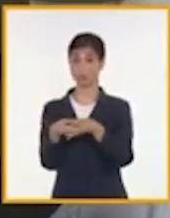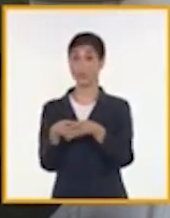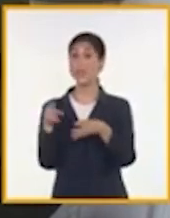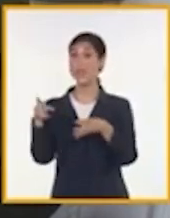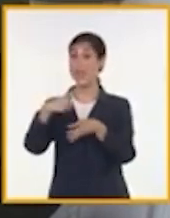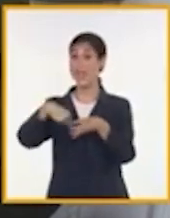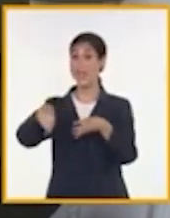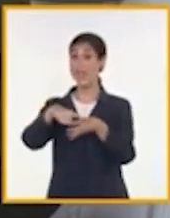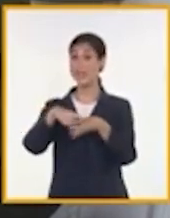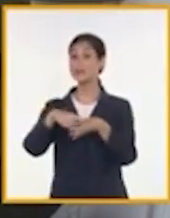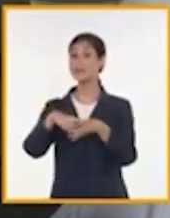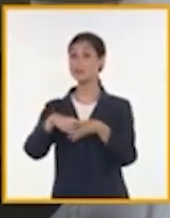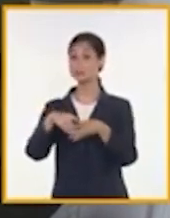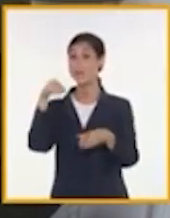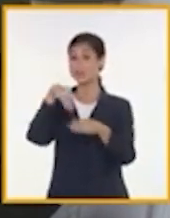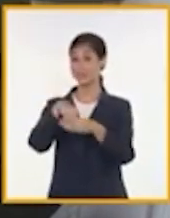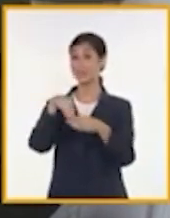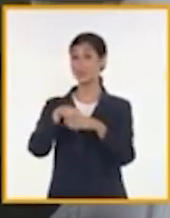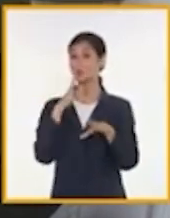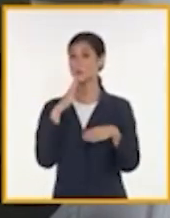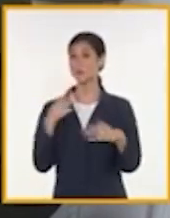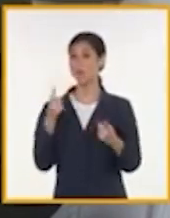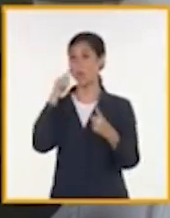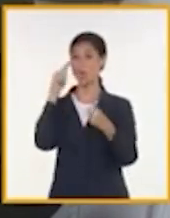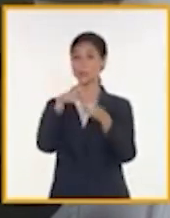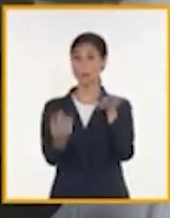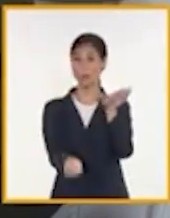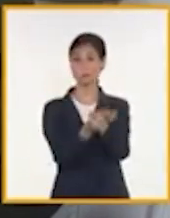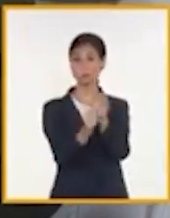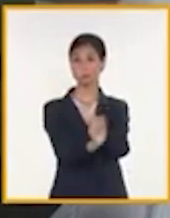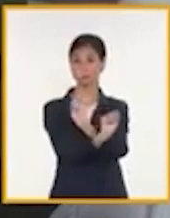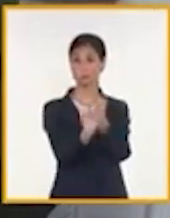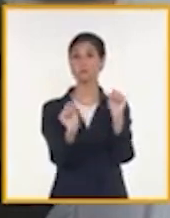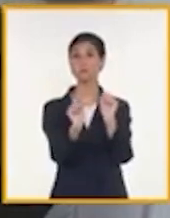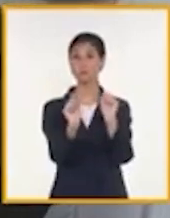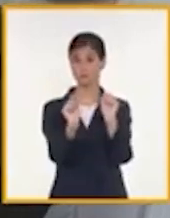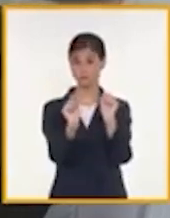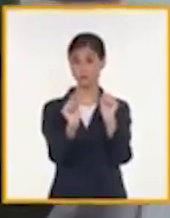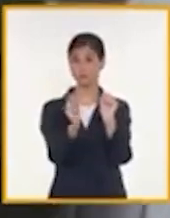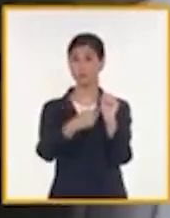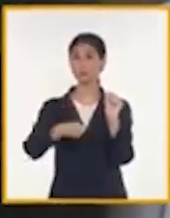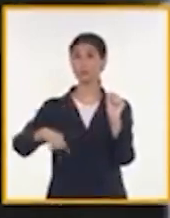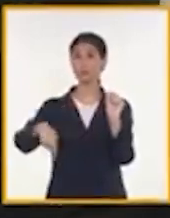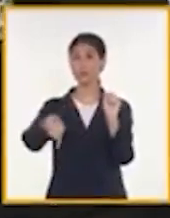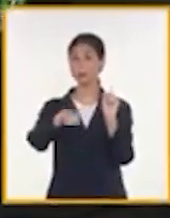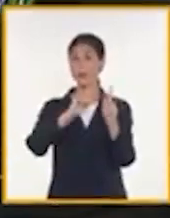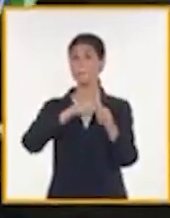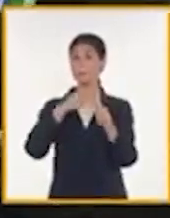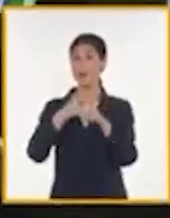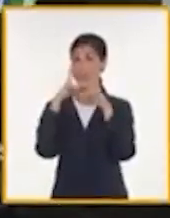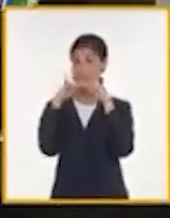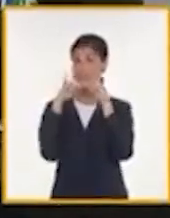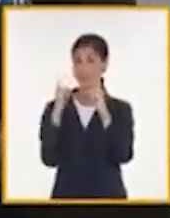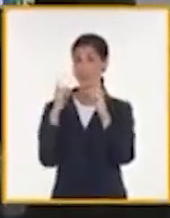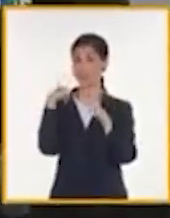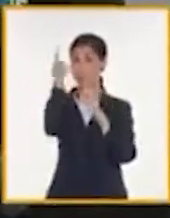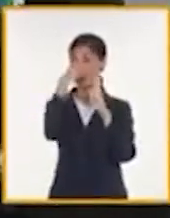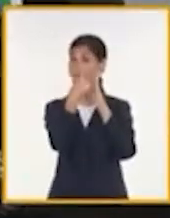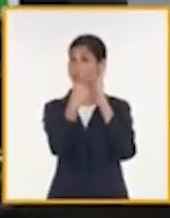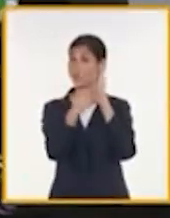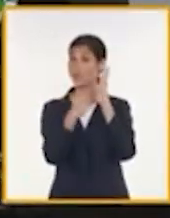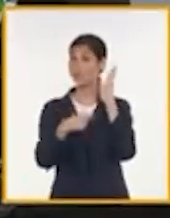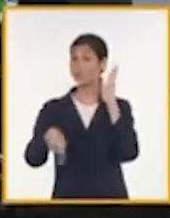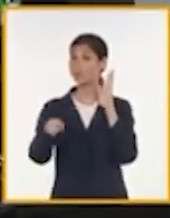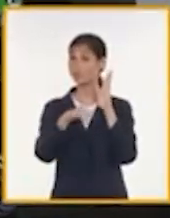entregó a las autoridades norteamericanas información sobre todas estas personas de que cuando se Por Cuba la